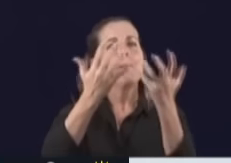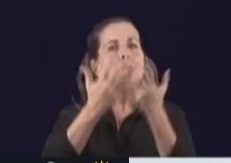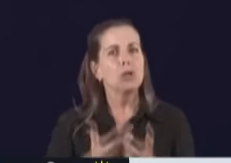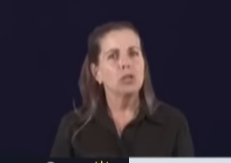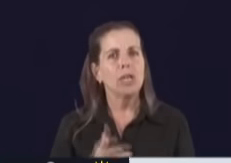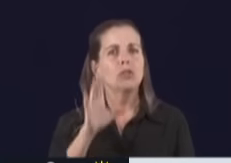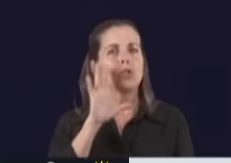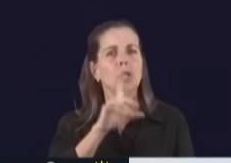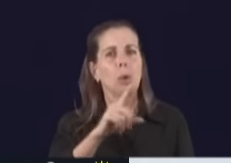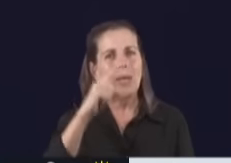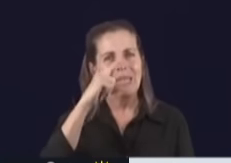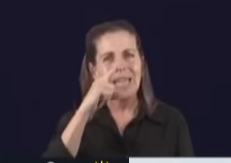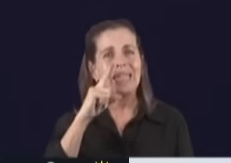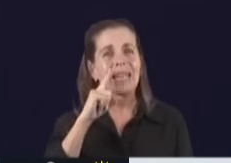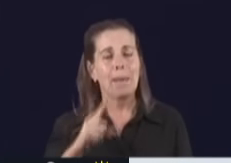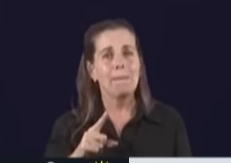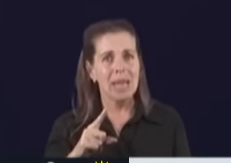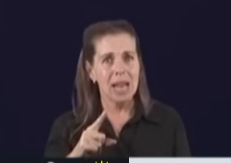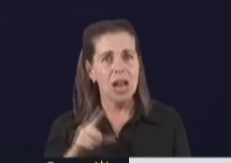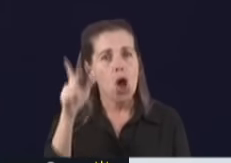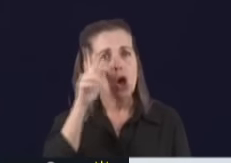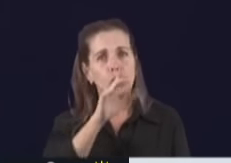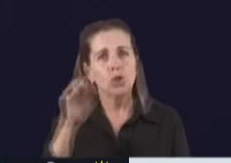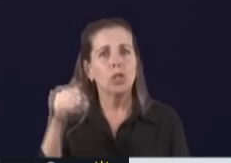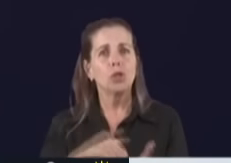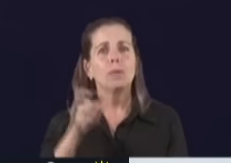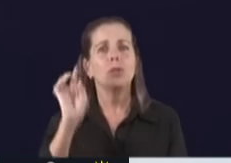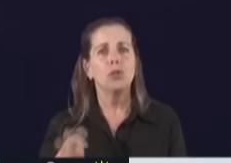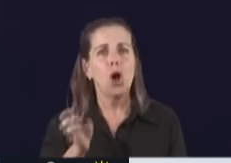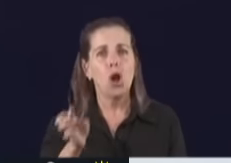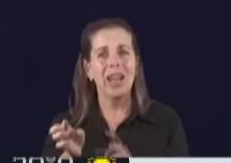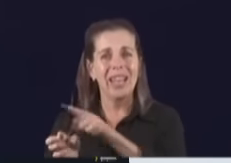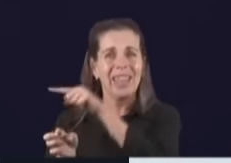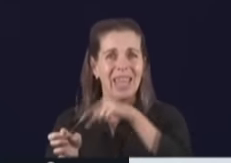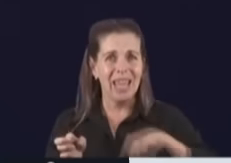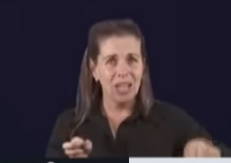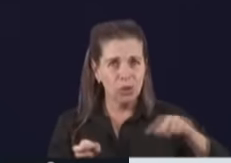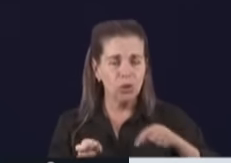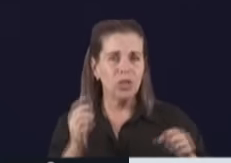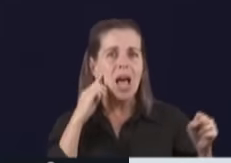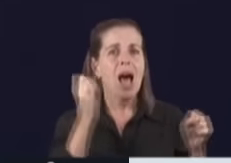53.087 millones de dólares, de los cuales ya se aprobaron inversiones por